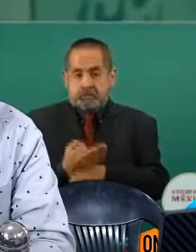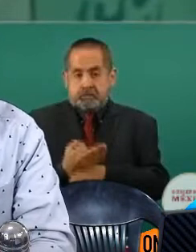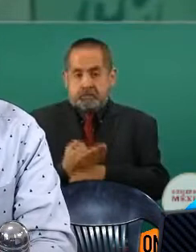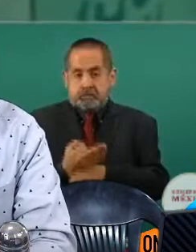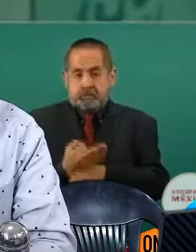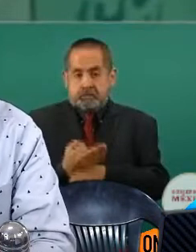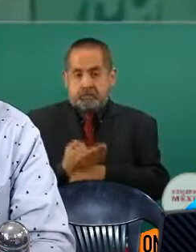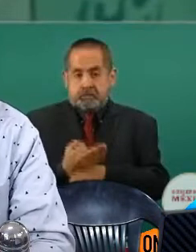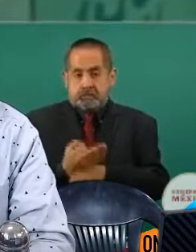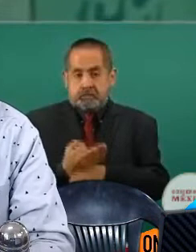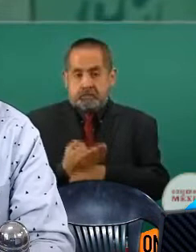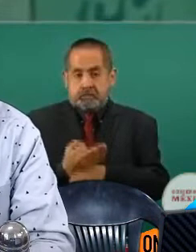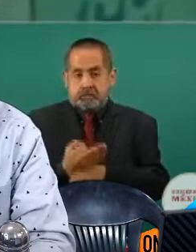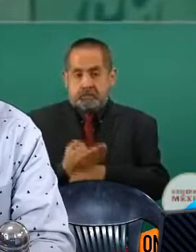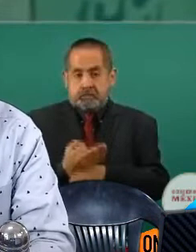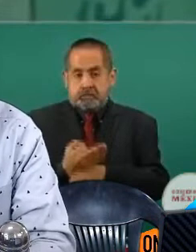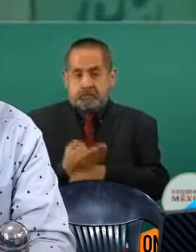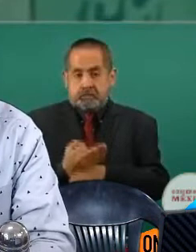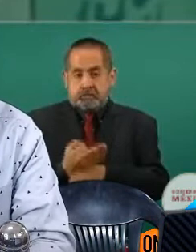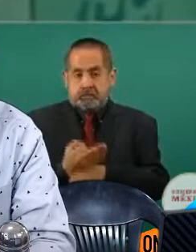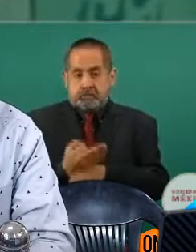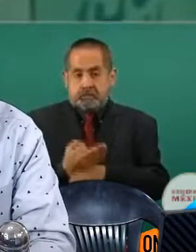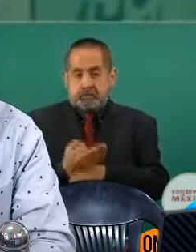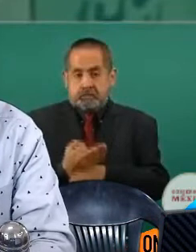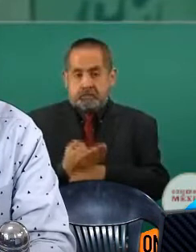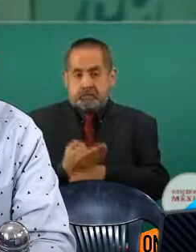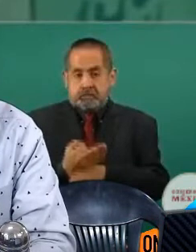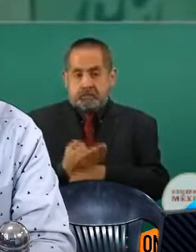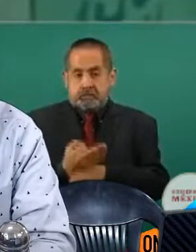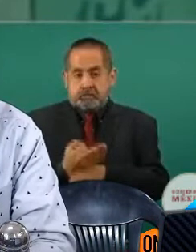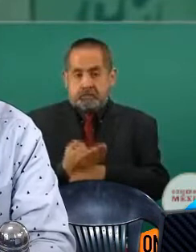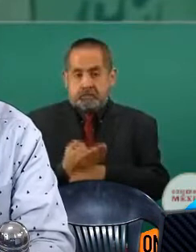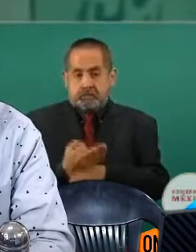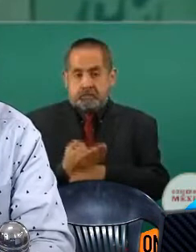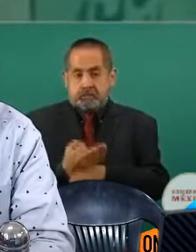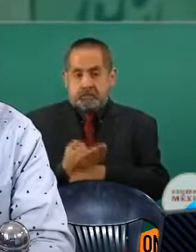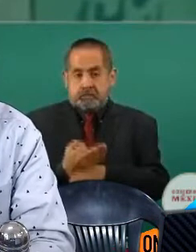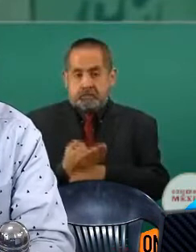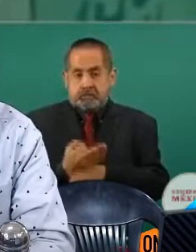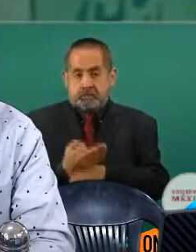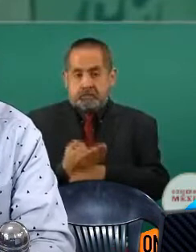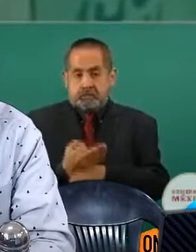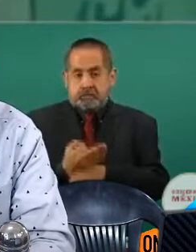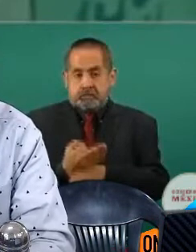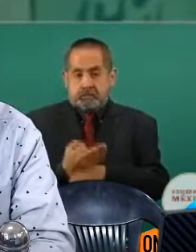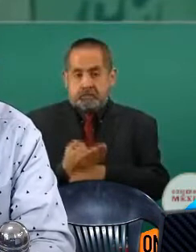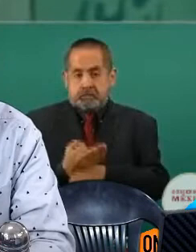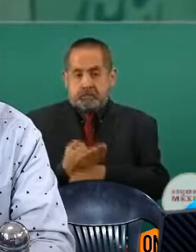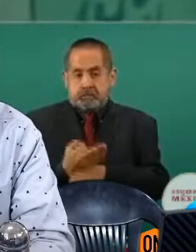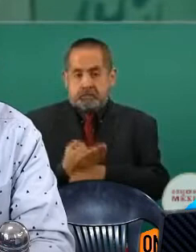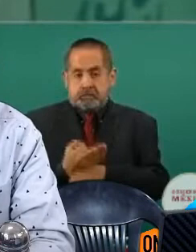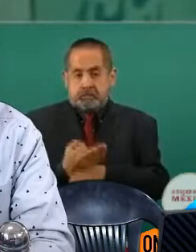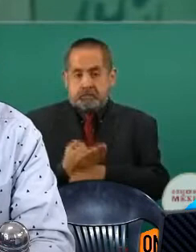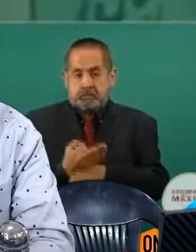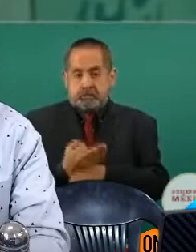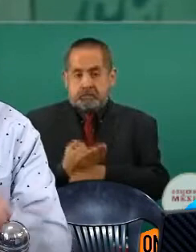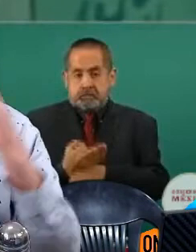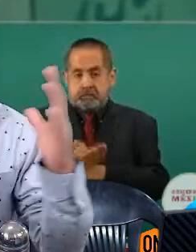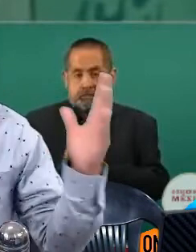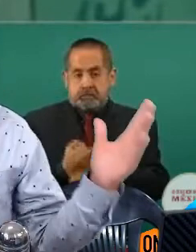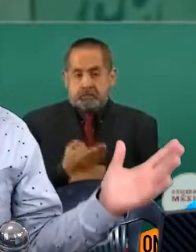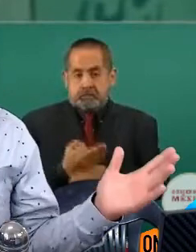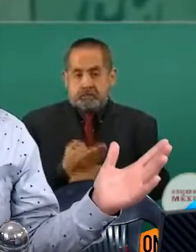idea. Anteriormente, cada partido político tenía una ideología diferente que